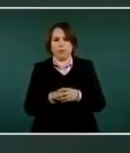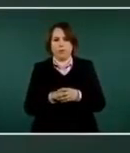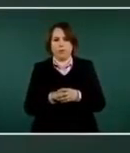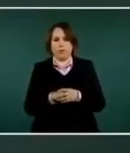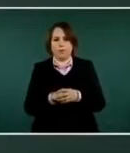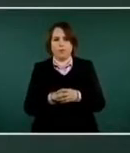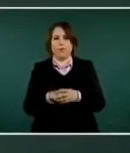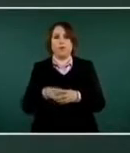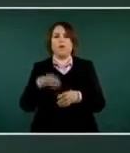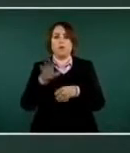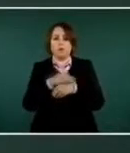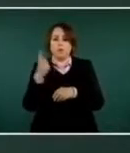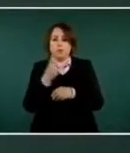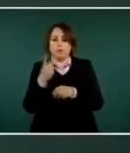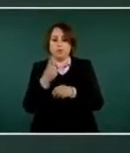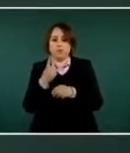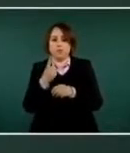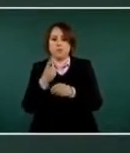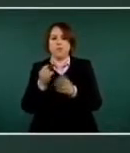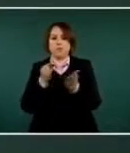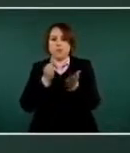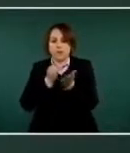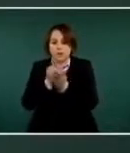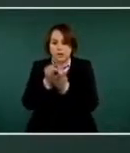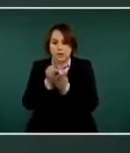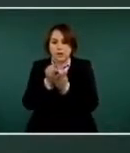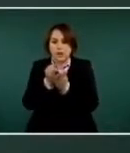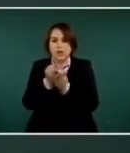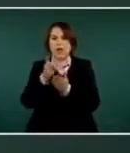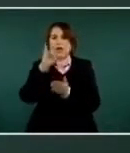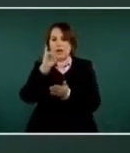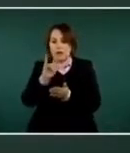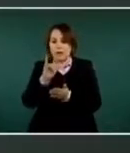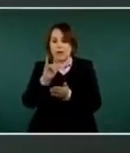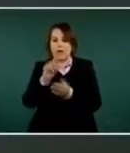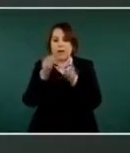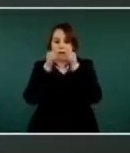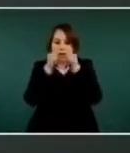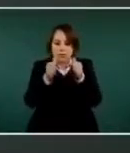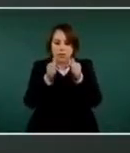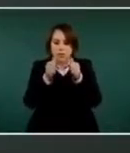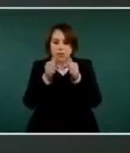Se decide que la atención médica y los medicamentos son gratuitos.